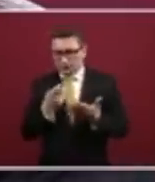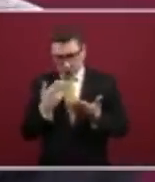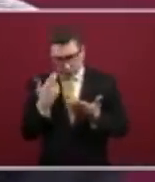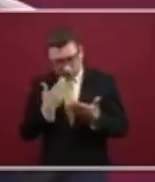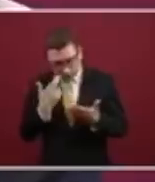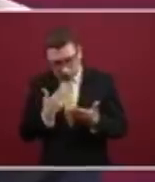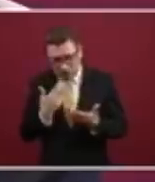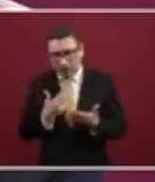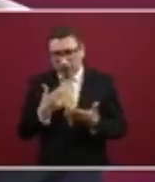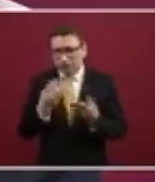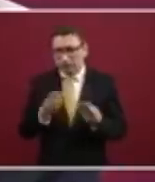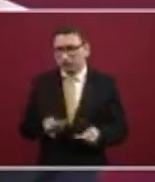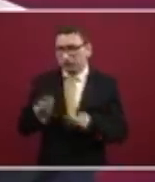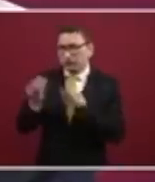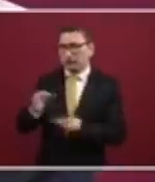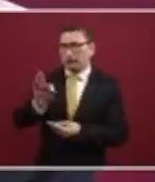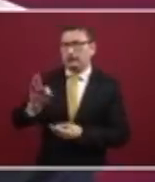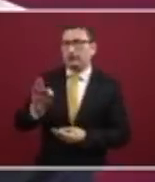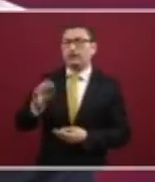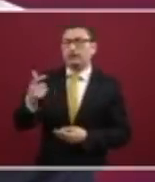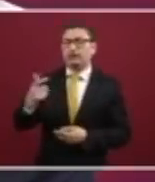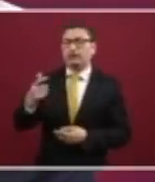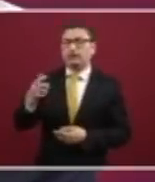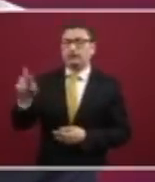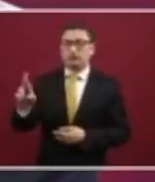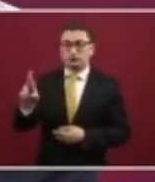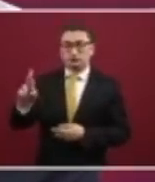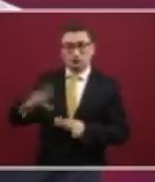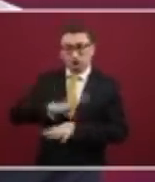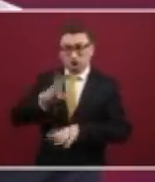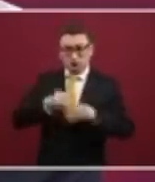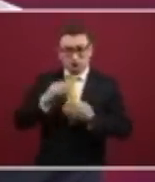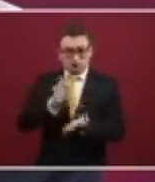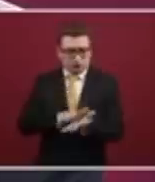remitiendo a la Fiscalía General. Todo.